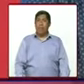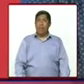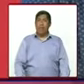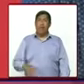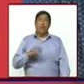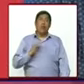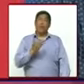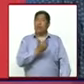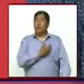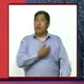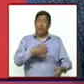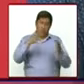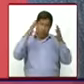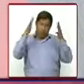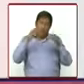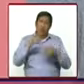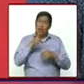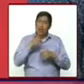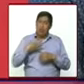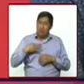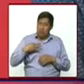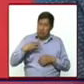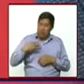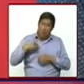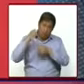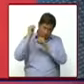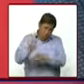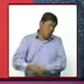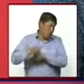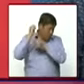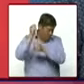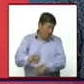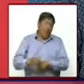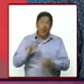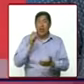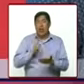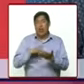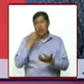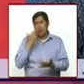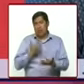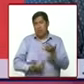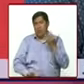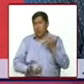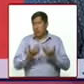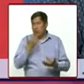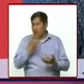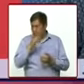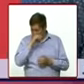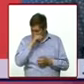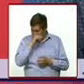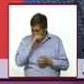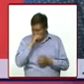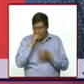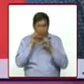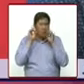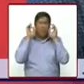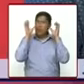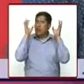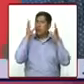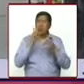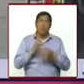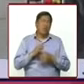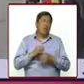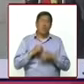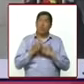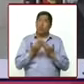Nuestros verdaderos héroes son nuestros bomberos. Lamentablemente estos incendios han sido sin precedentes en la historia